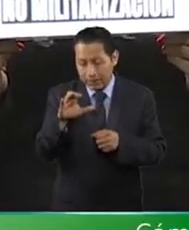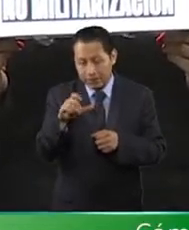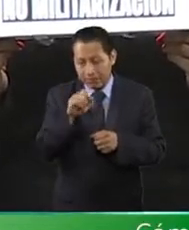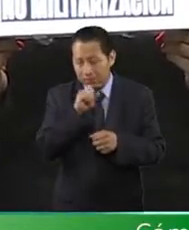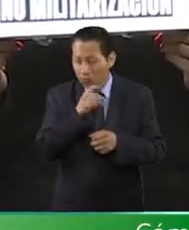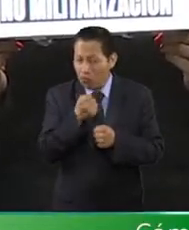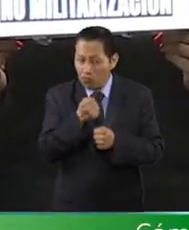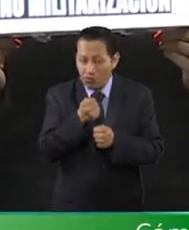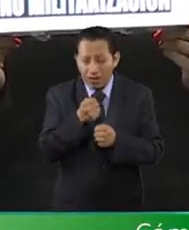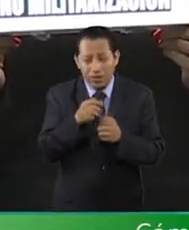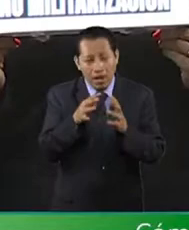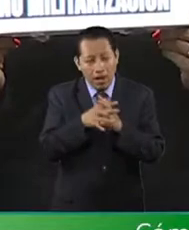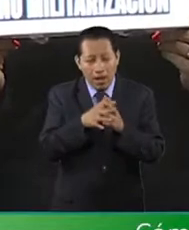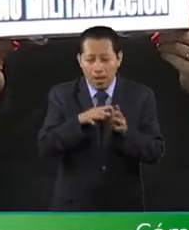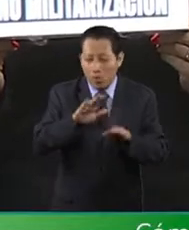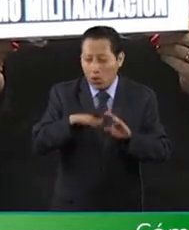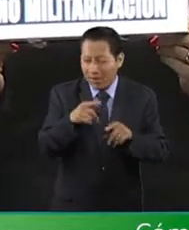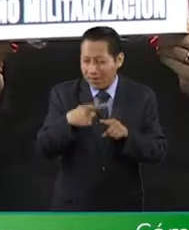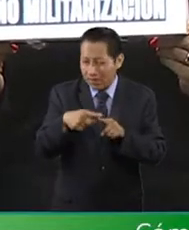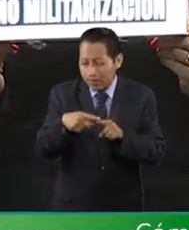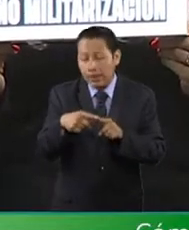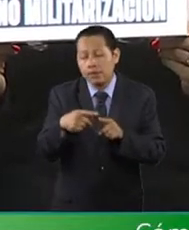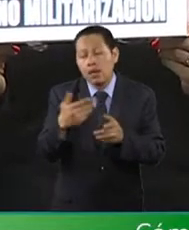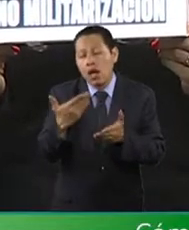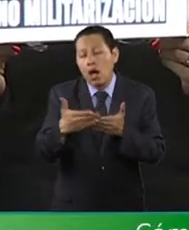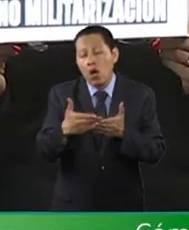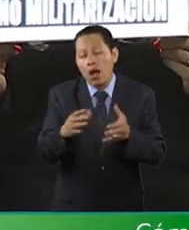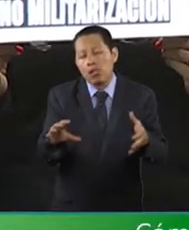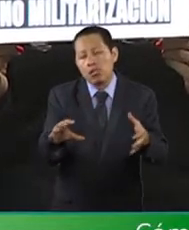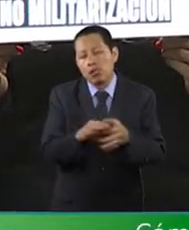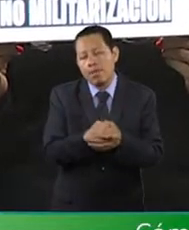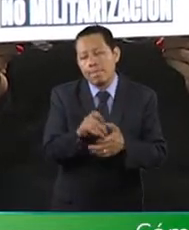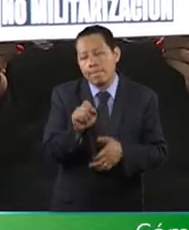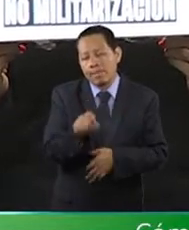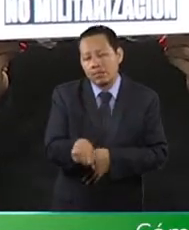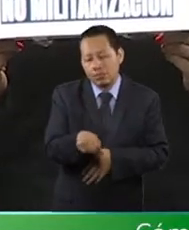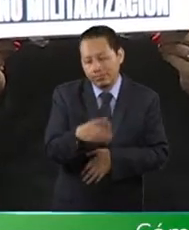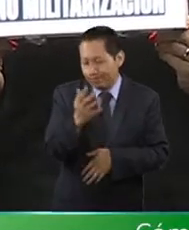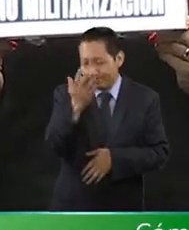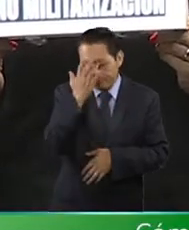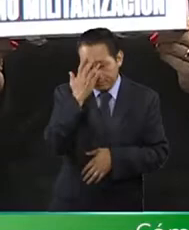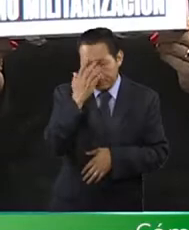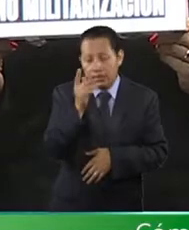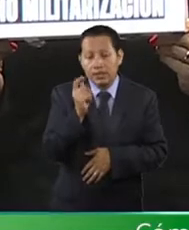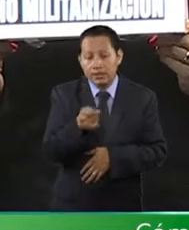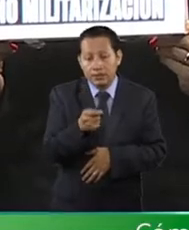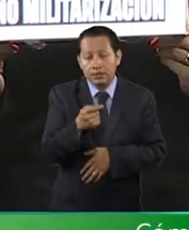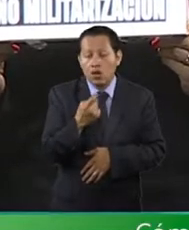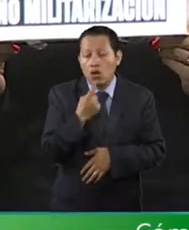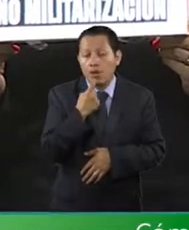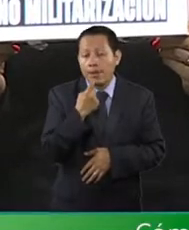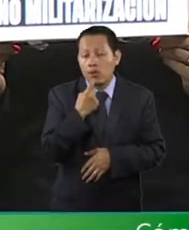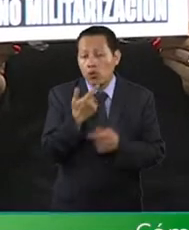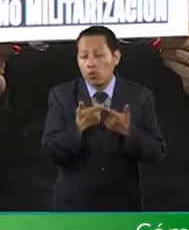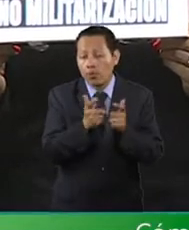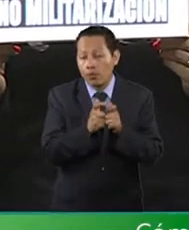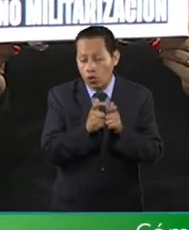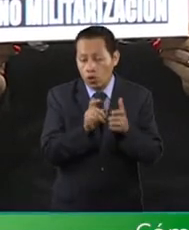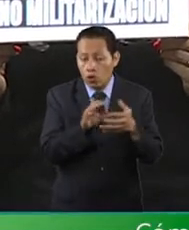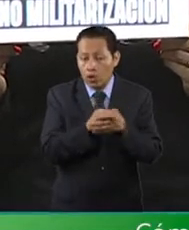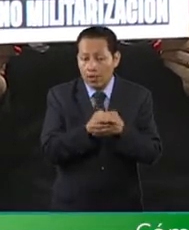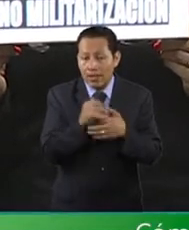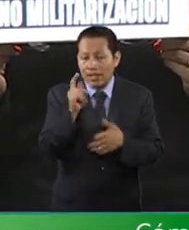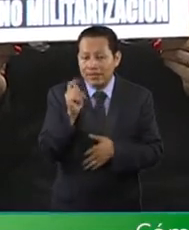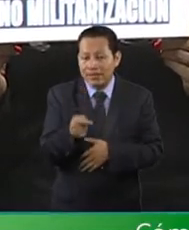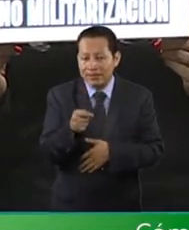complete su legado es una pena que sea la bancada de López Obrador la que